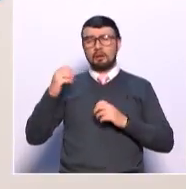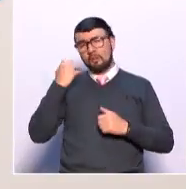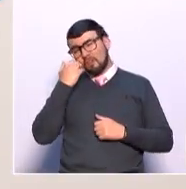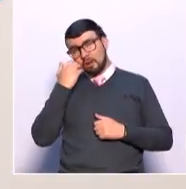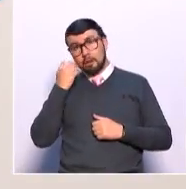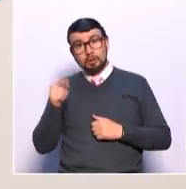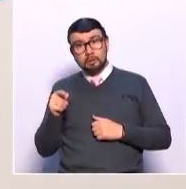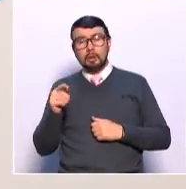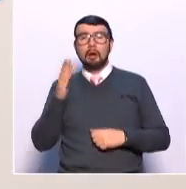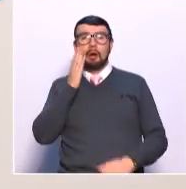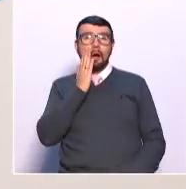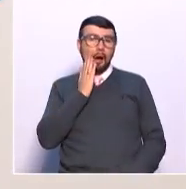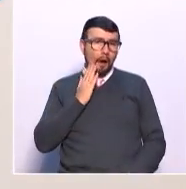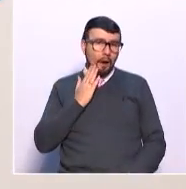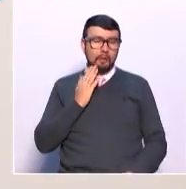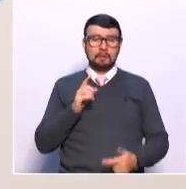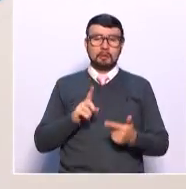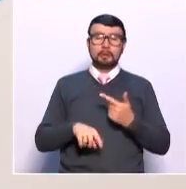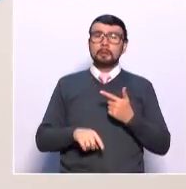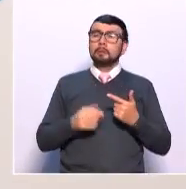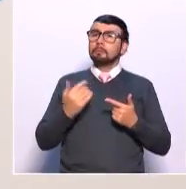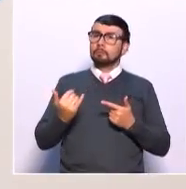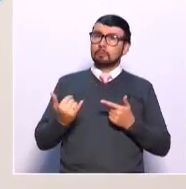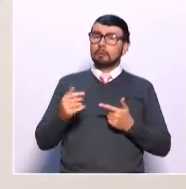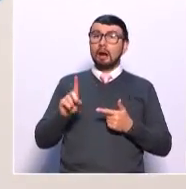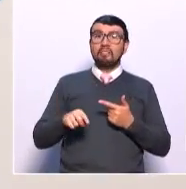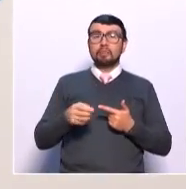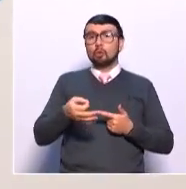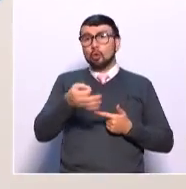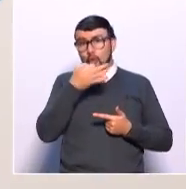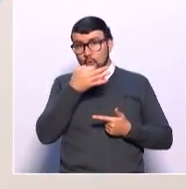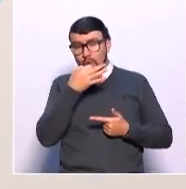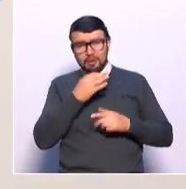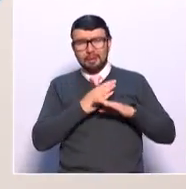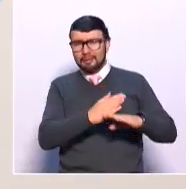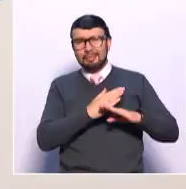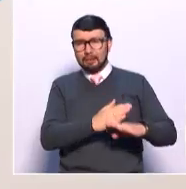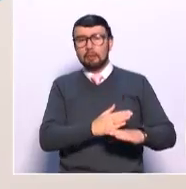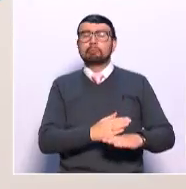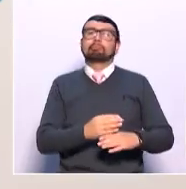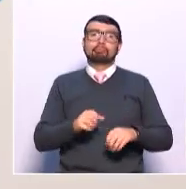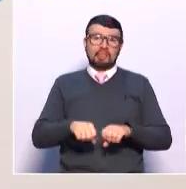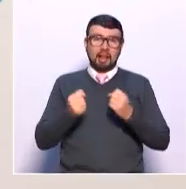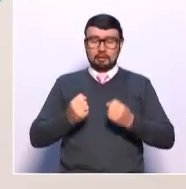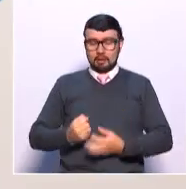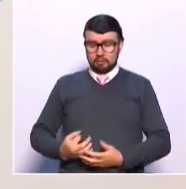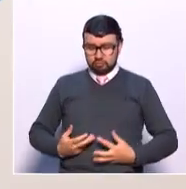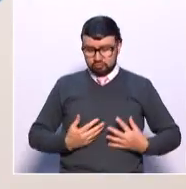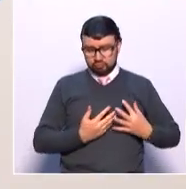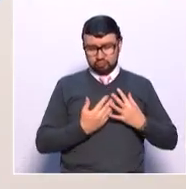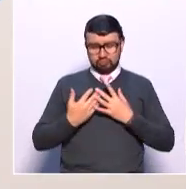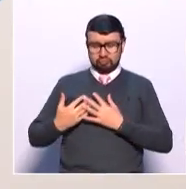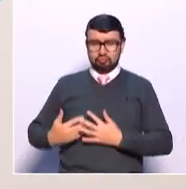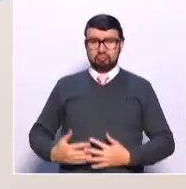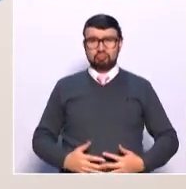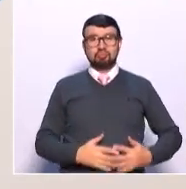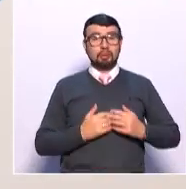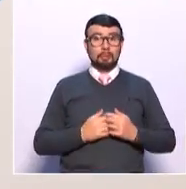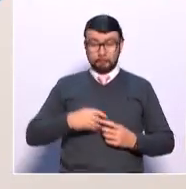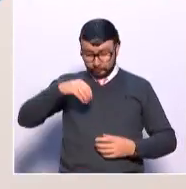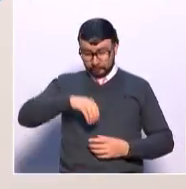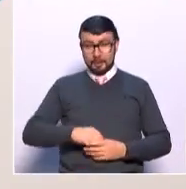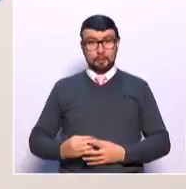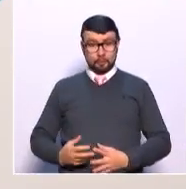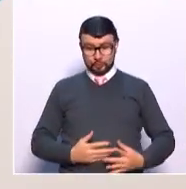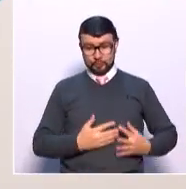otra cosa que afecta a las defensas cuando toman tanto antibióticos acaba con la flora intestinal porque es que la flora intestinal tiene que ver